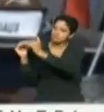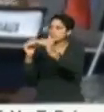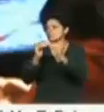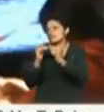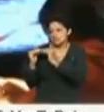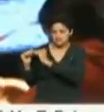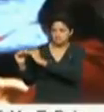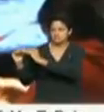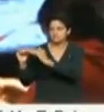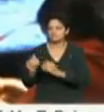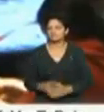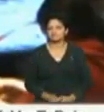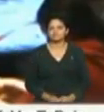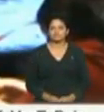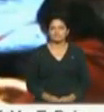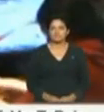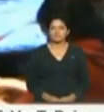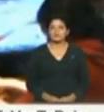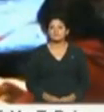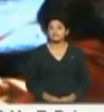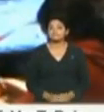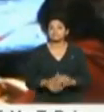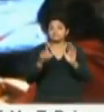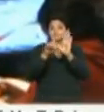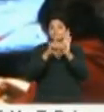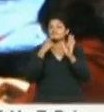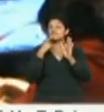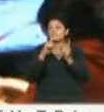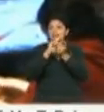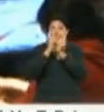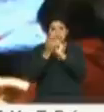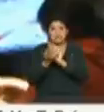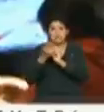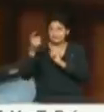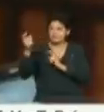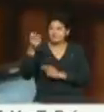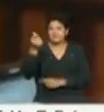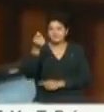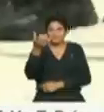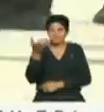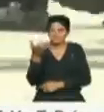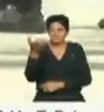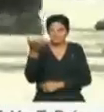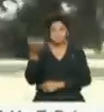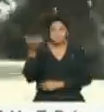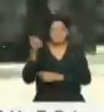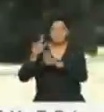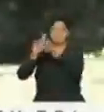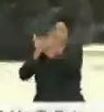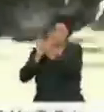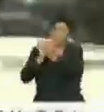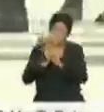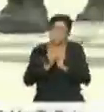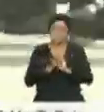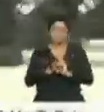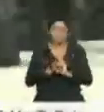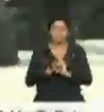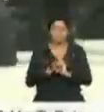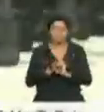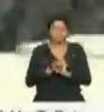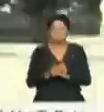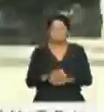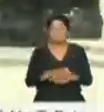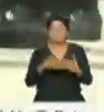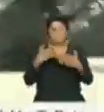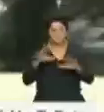necesario hacerlo. La normativa regula el cálculo para las pensiones de los militares y policías en servicio pasivo, la conformación de los